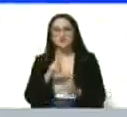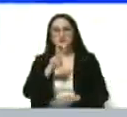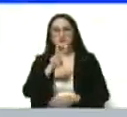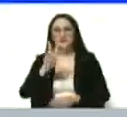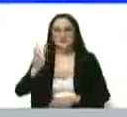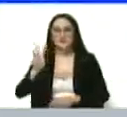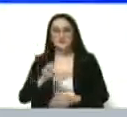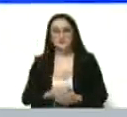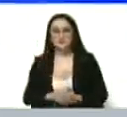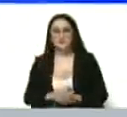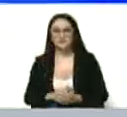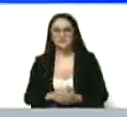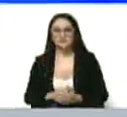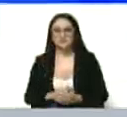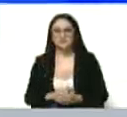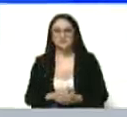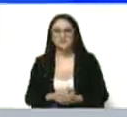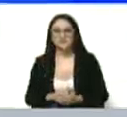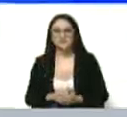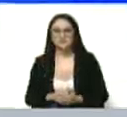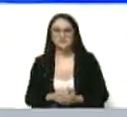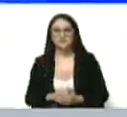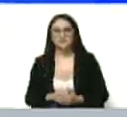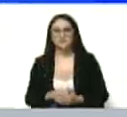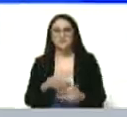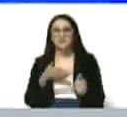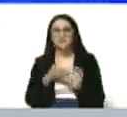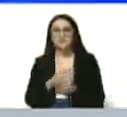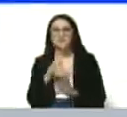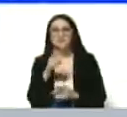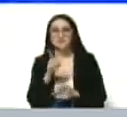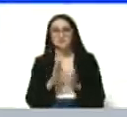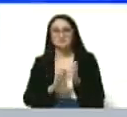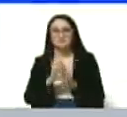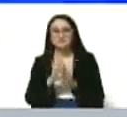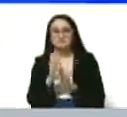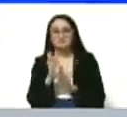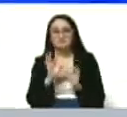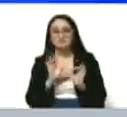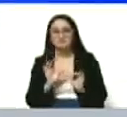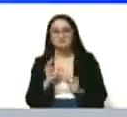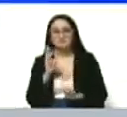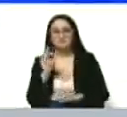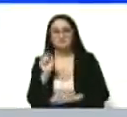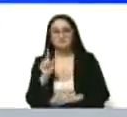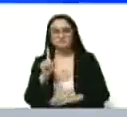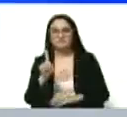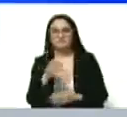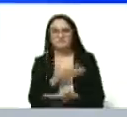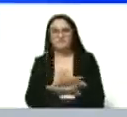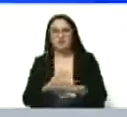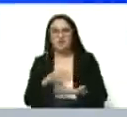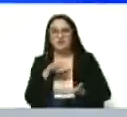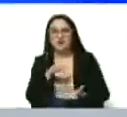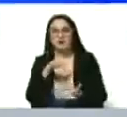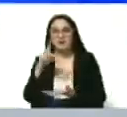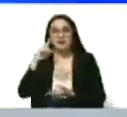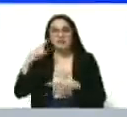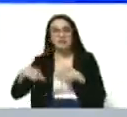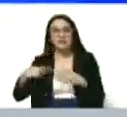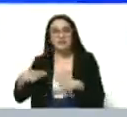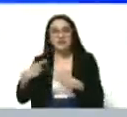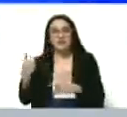En torno a la demanda de crudo, se espera que un crecimiento sostenido de 3.1 millones de barriles por día